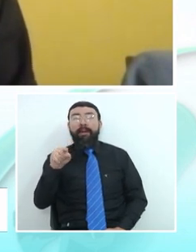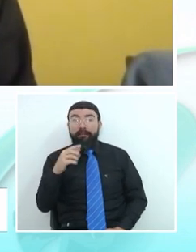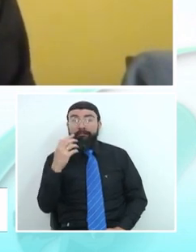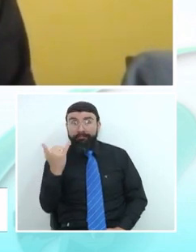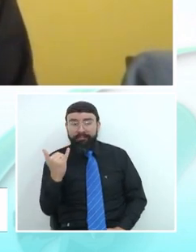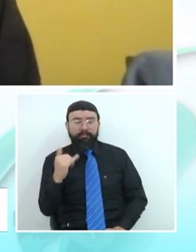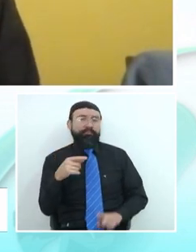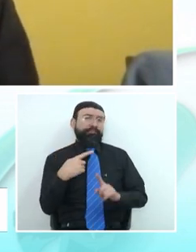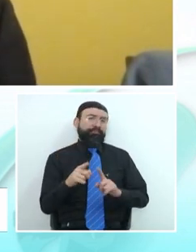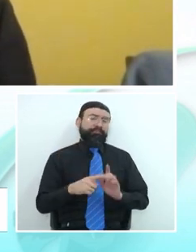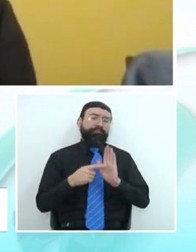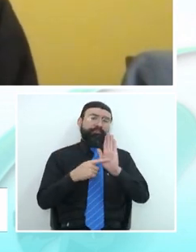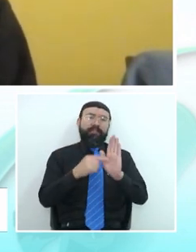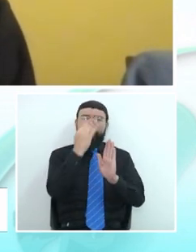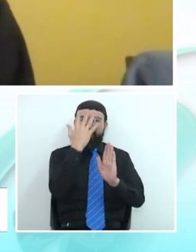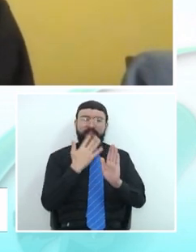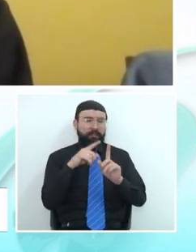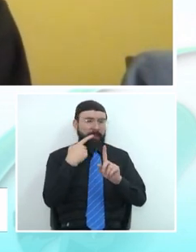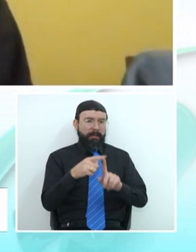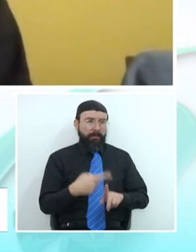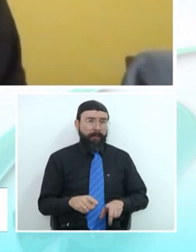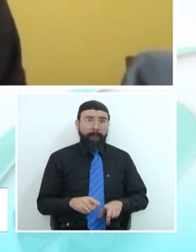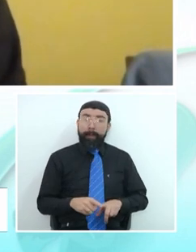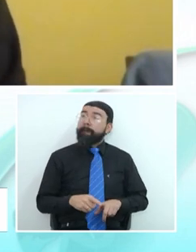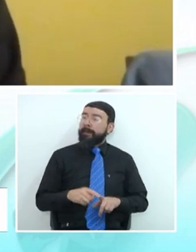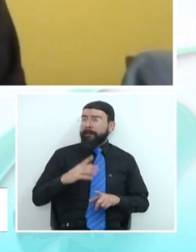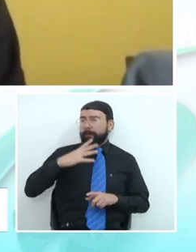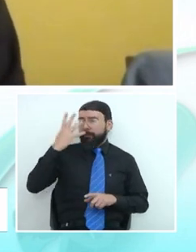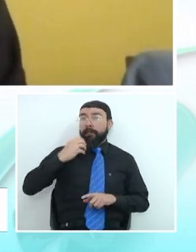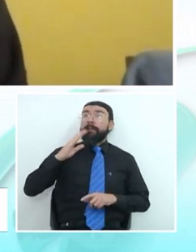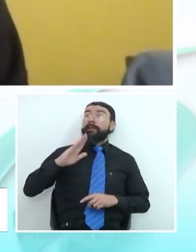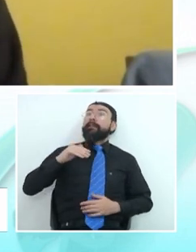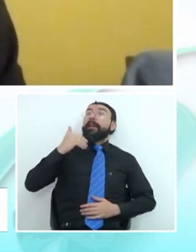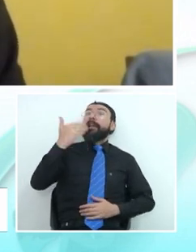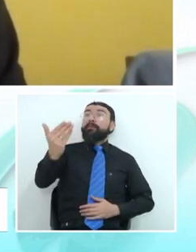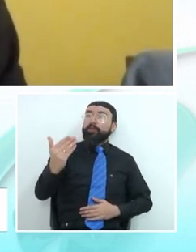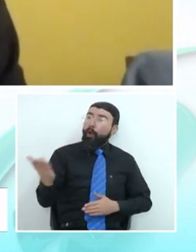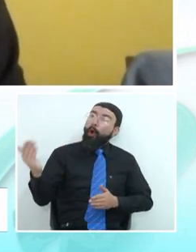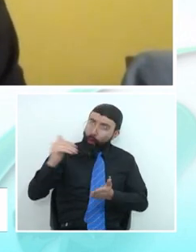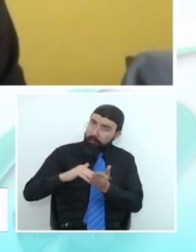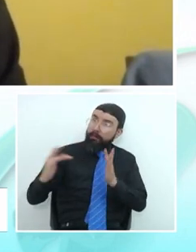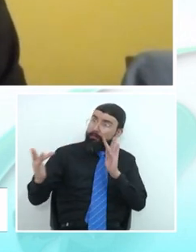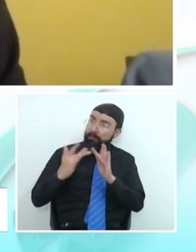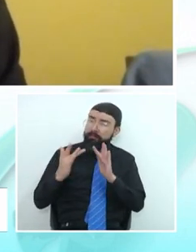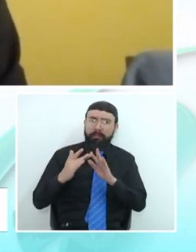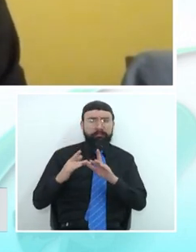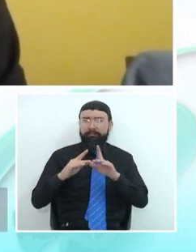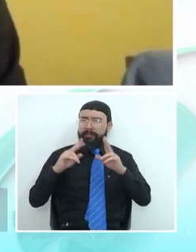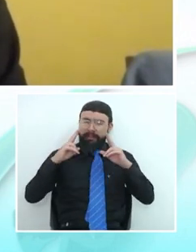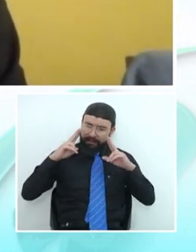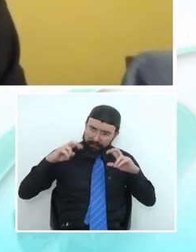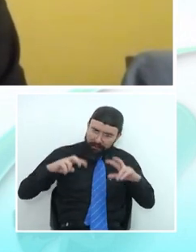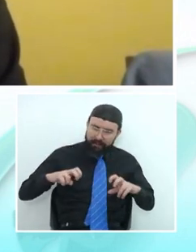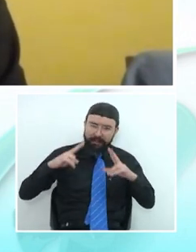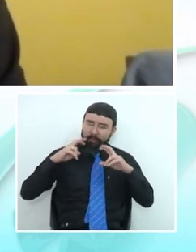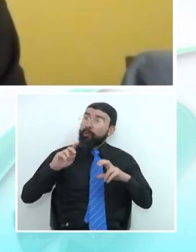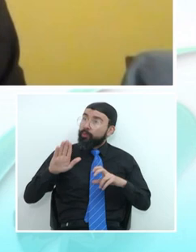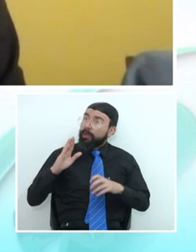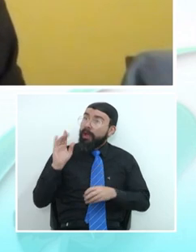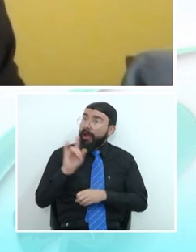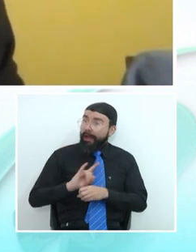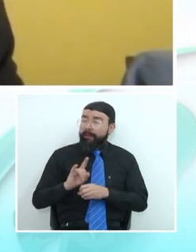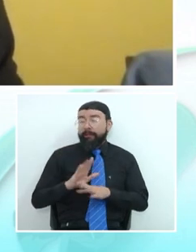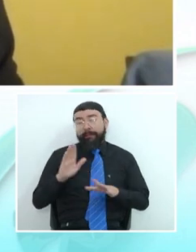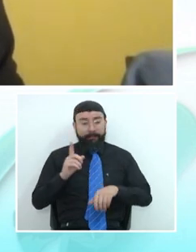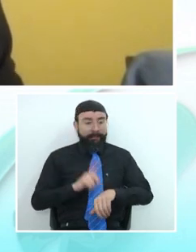estamos en las redes. Qué lindo. Quedamos pendientes de otro programa, Janet y Albert Ronald Morales, para que hablemos de todas las investigaciones que ustedes están haciendo. El tiempo no nos